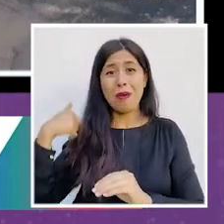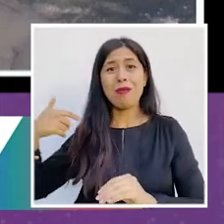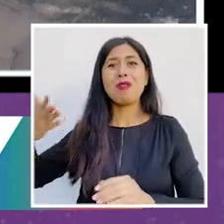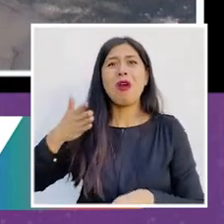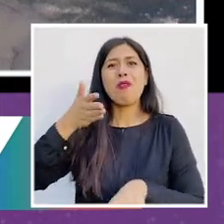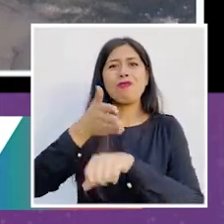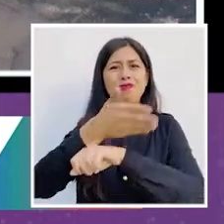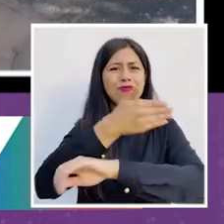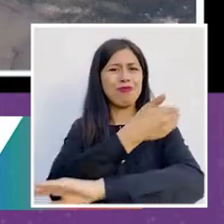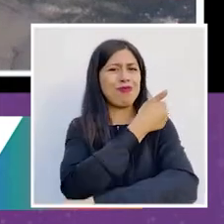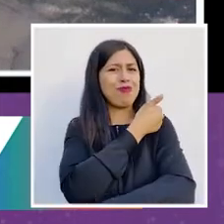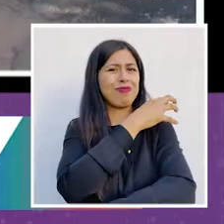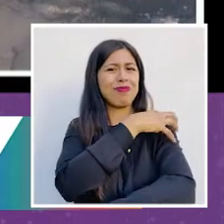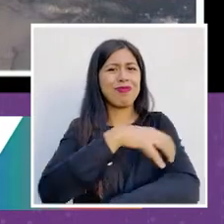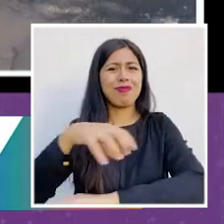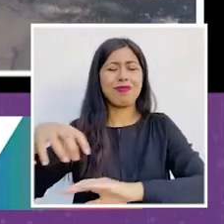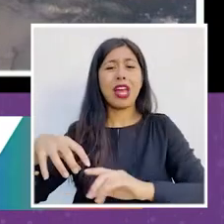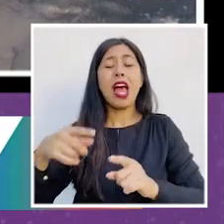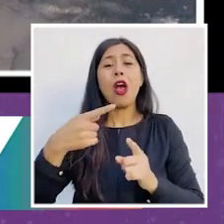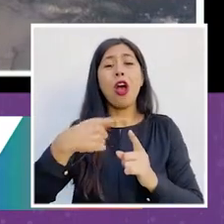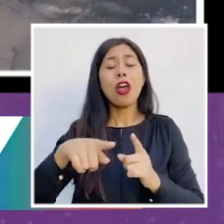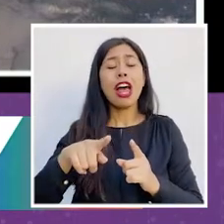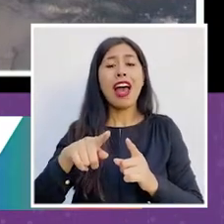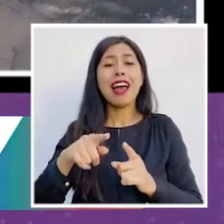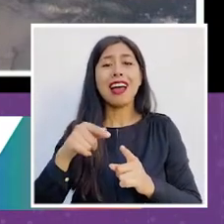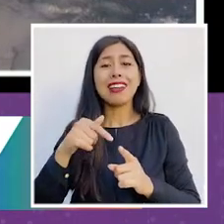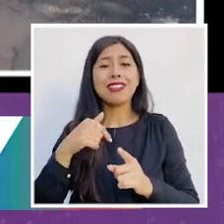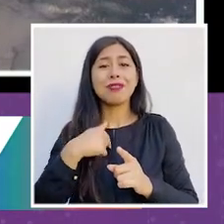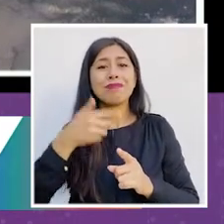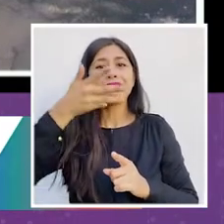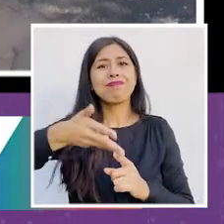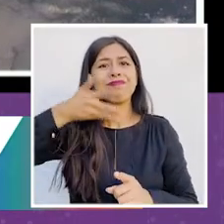cuando di esta charla en regiones, no la metropolitana,